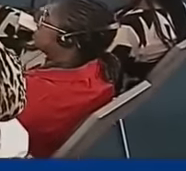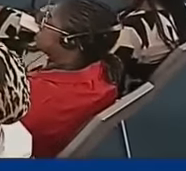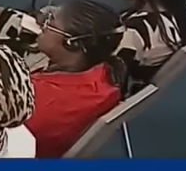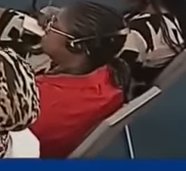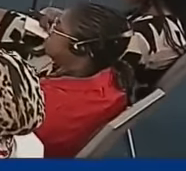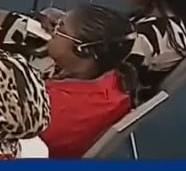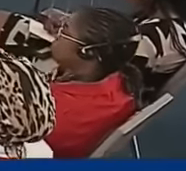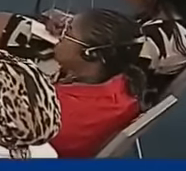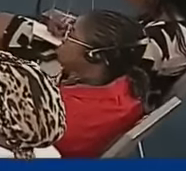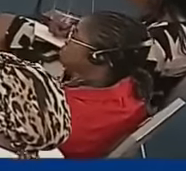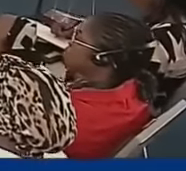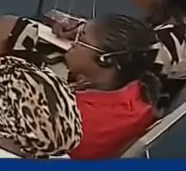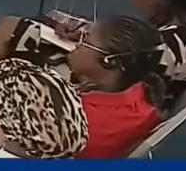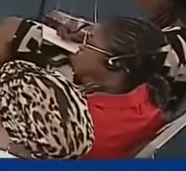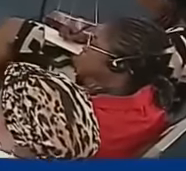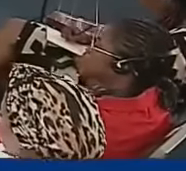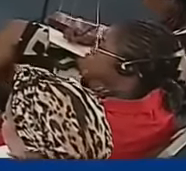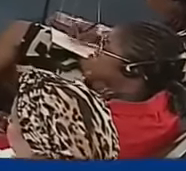Muy importante,